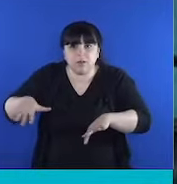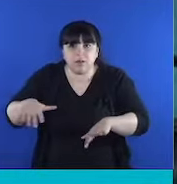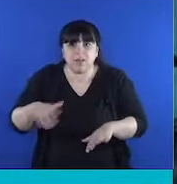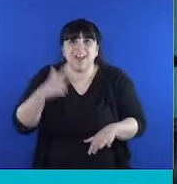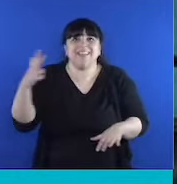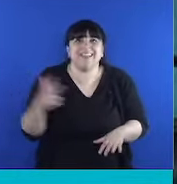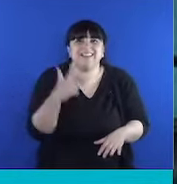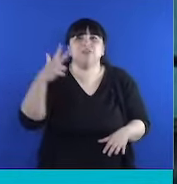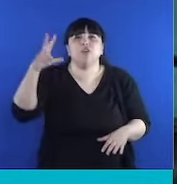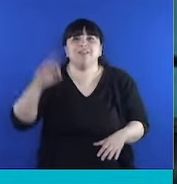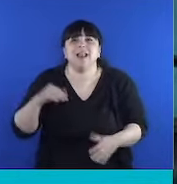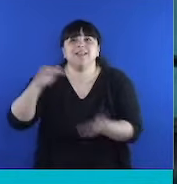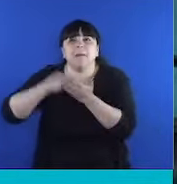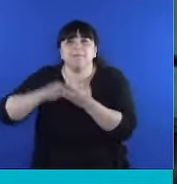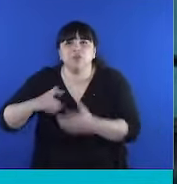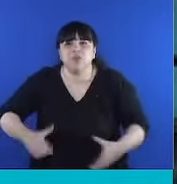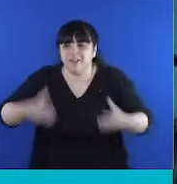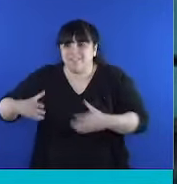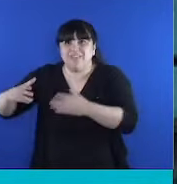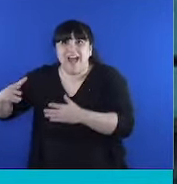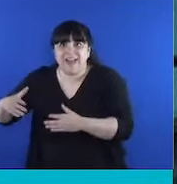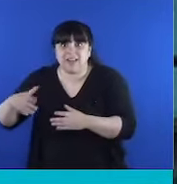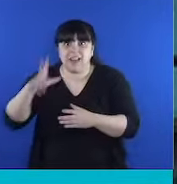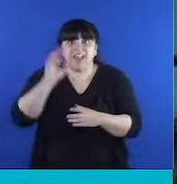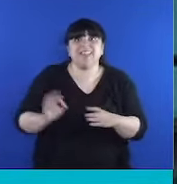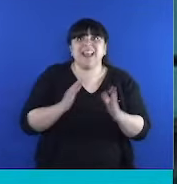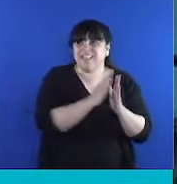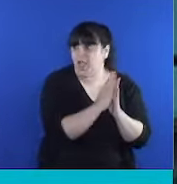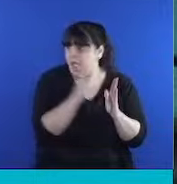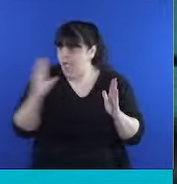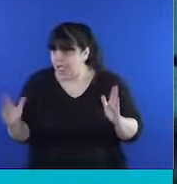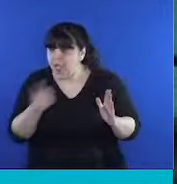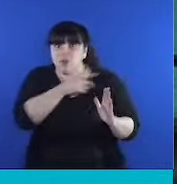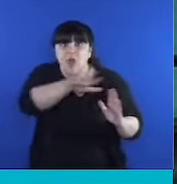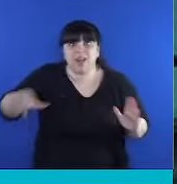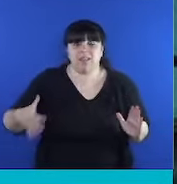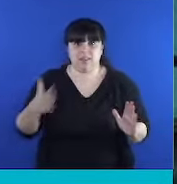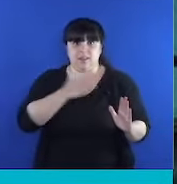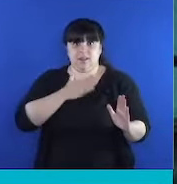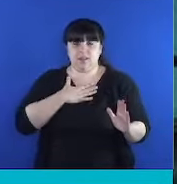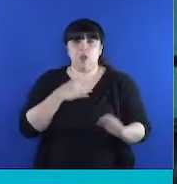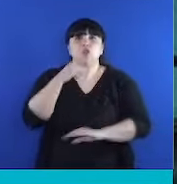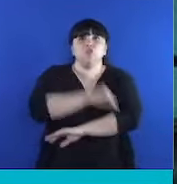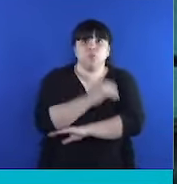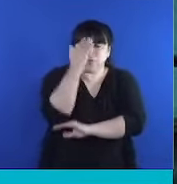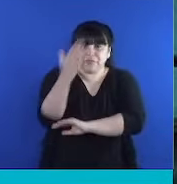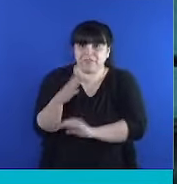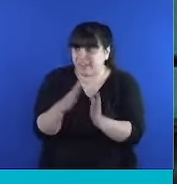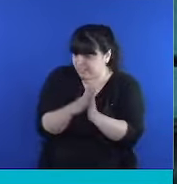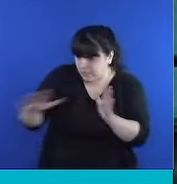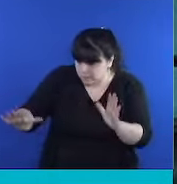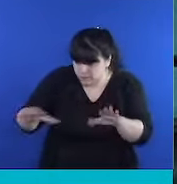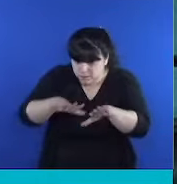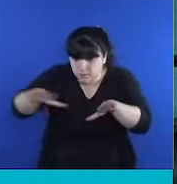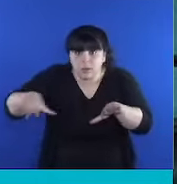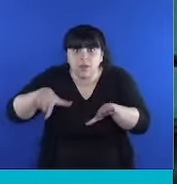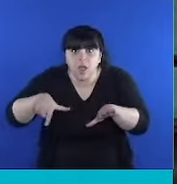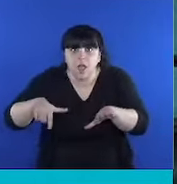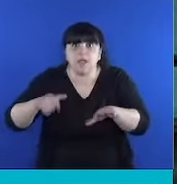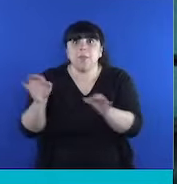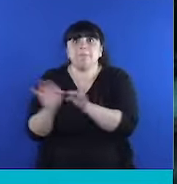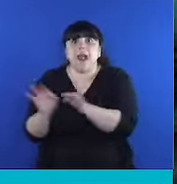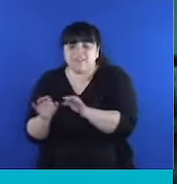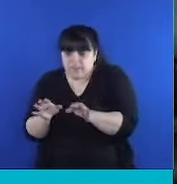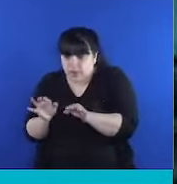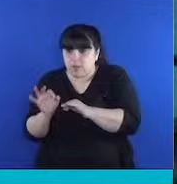330 millones de barriles en 30 años en nuestro mar, frente a la provincia de Chubut, 300 kilómetros al norte de Malvinas.